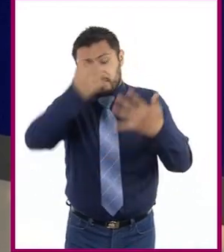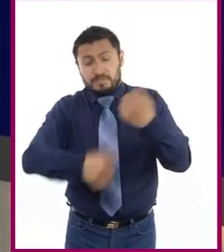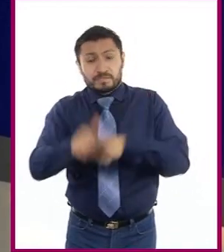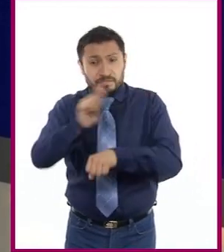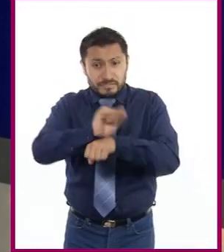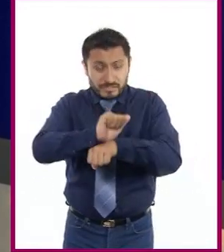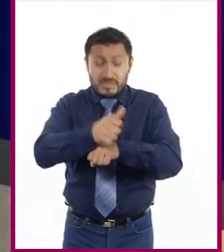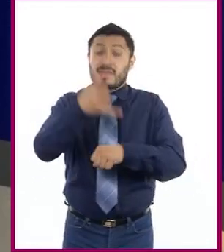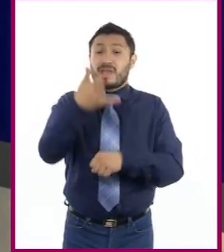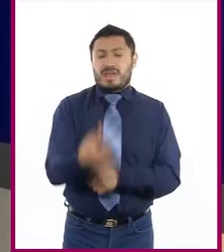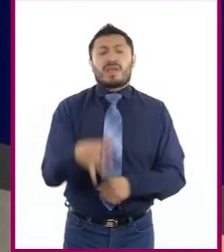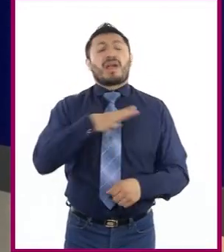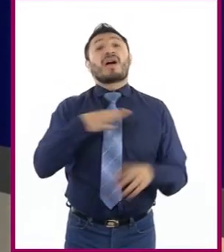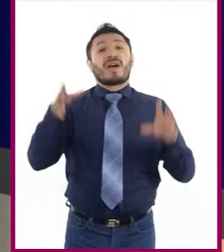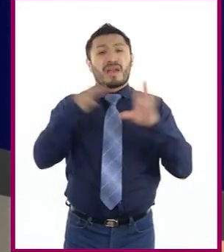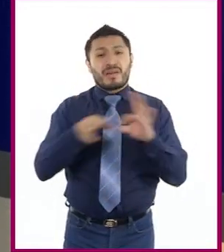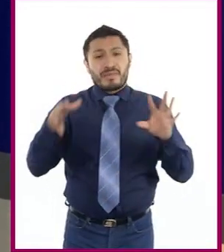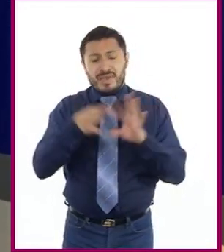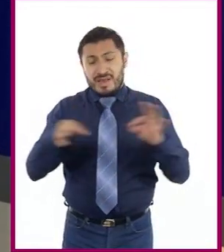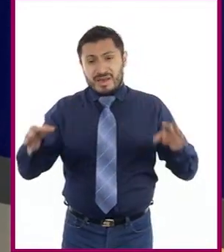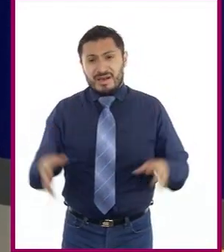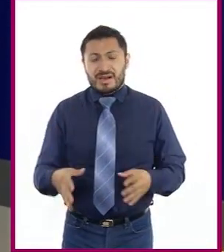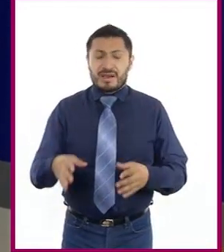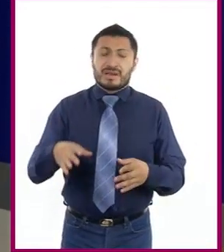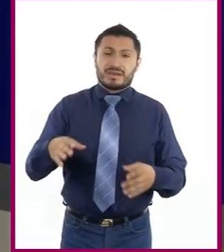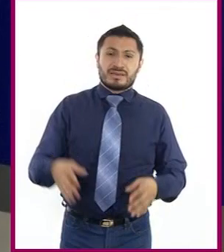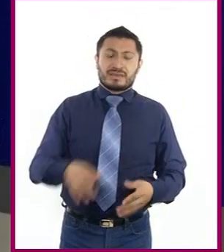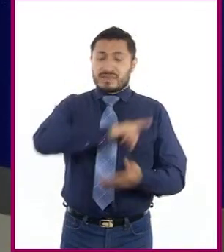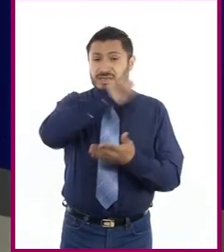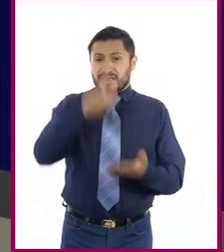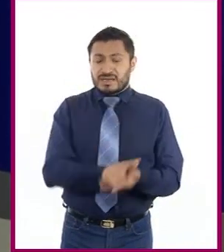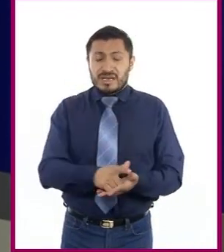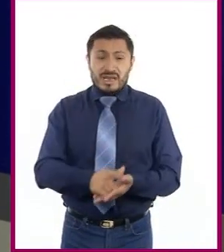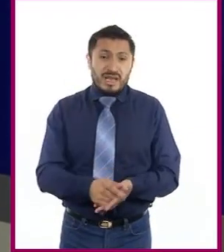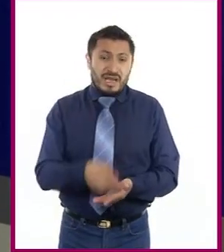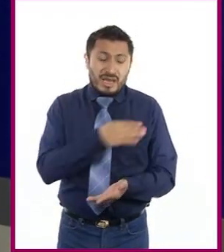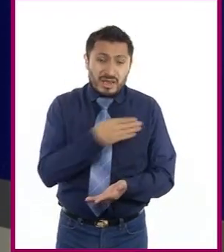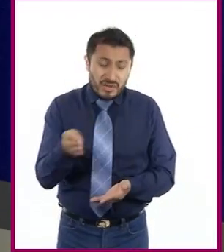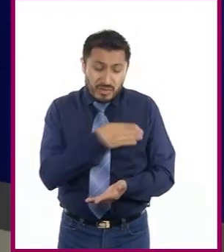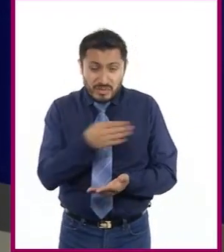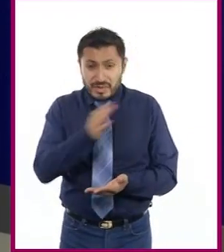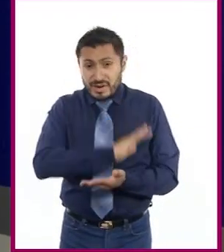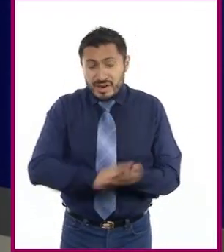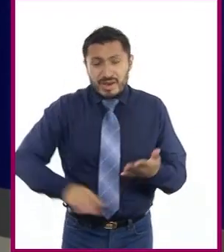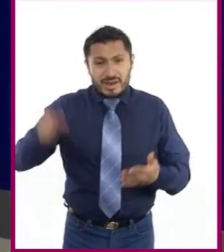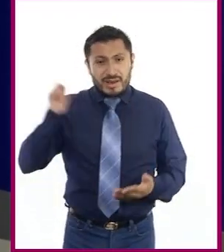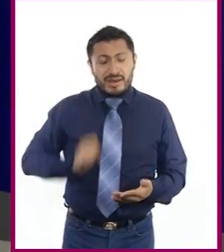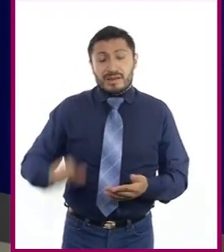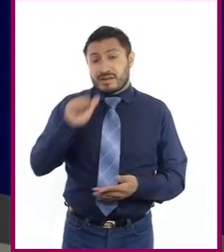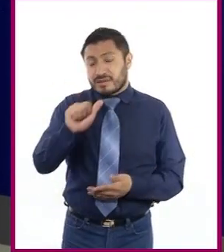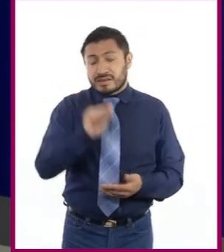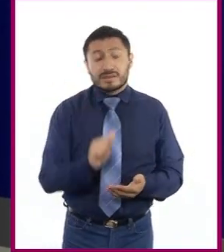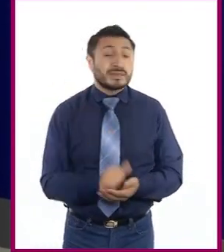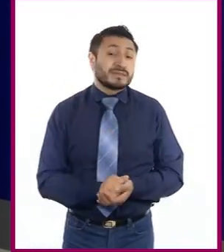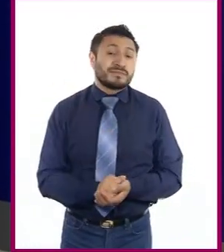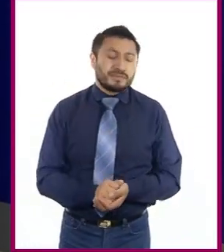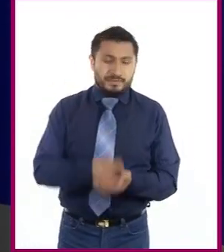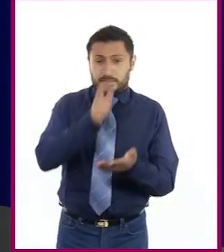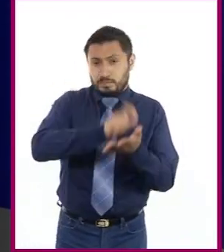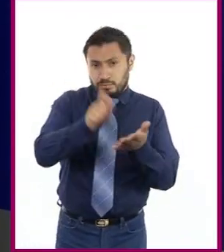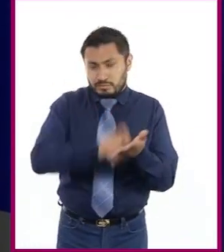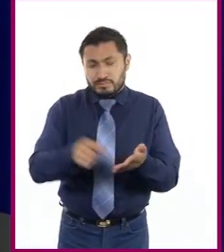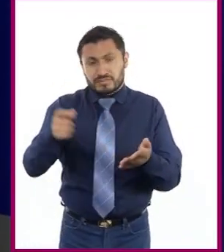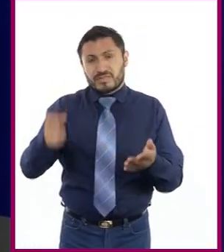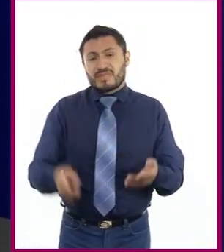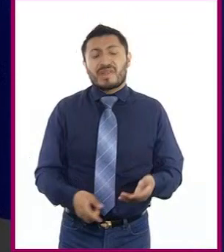hacen referencia a la corte y nobleza en el siglo XVI. Ya sea en notas o una tabla,